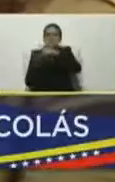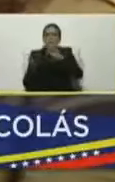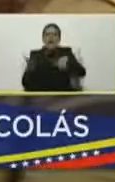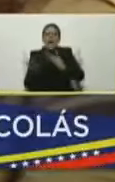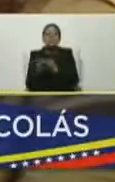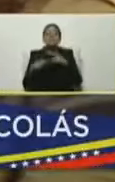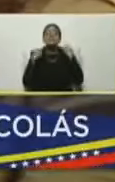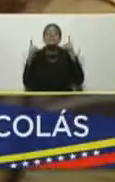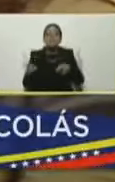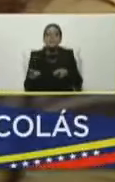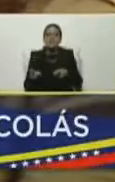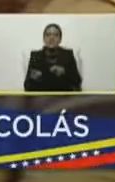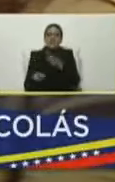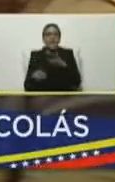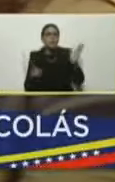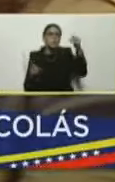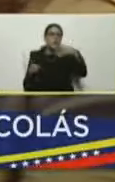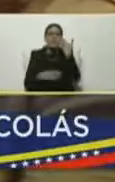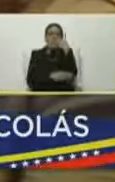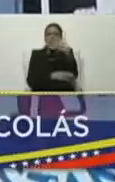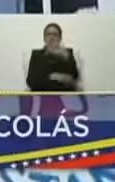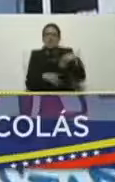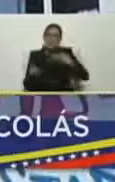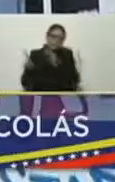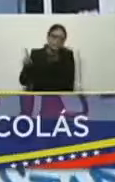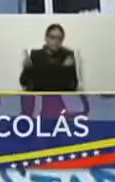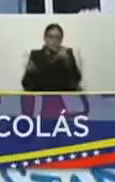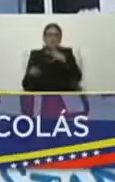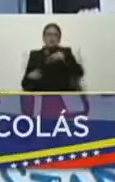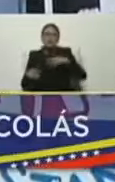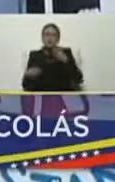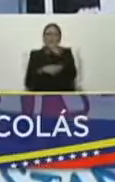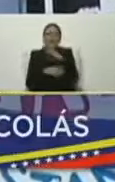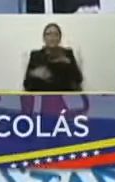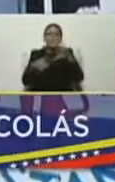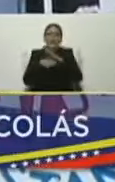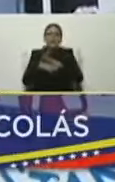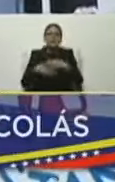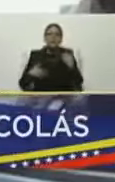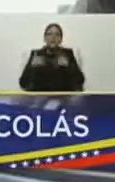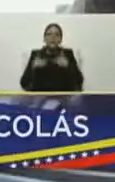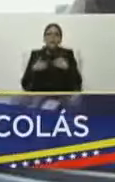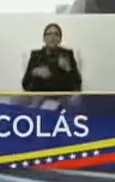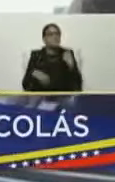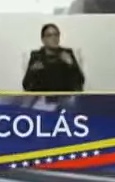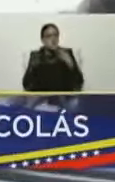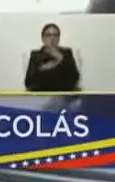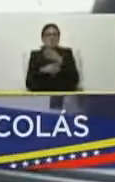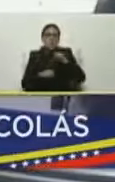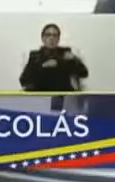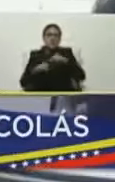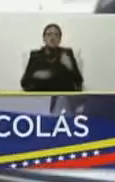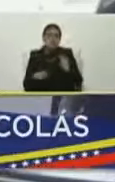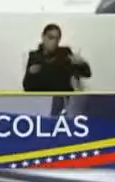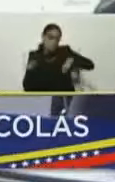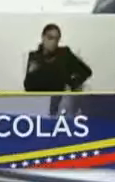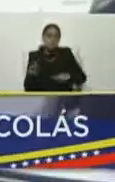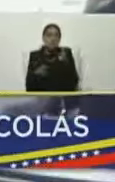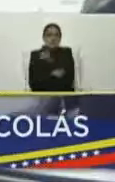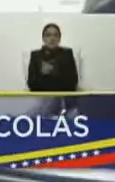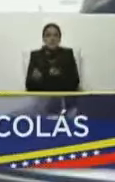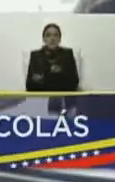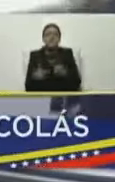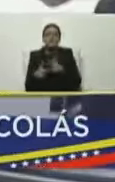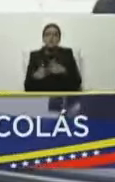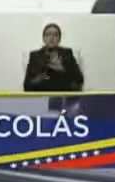Bandera. Y teníamos la ruta martes y jueves. Y me ganaba una platica, ¿viste? O sea, yo ya era un emprendedor para